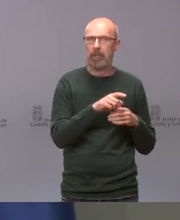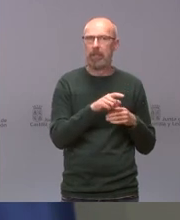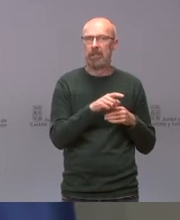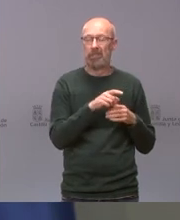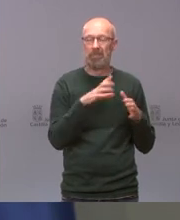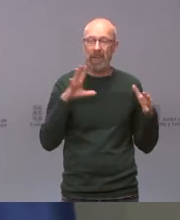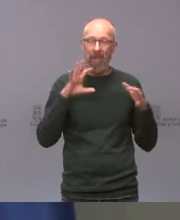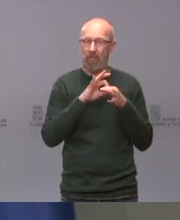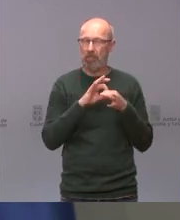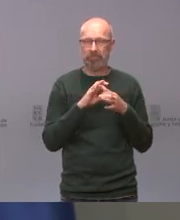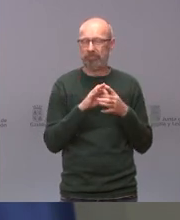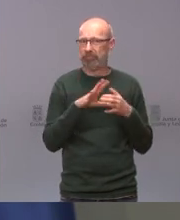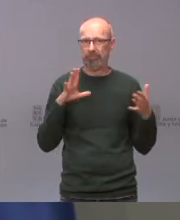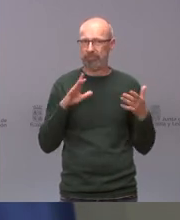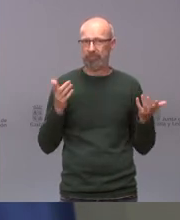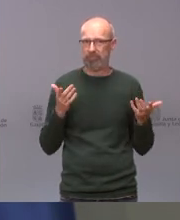Primero, porque